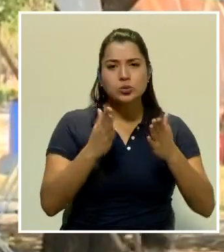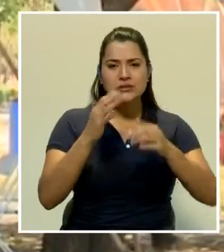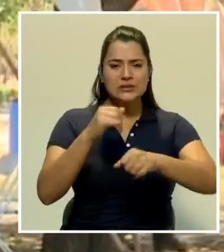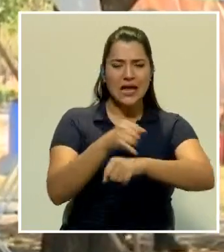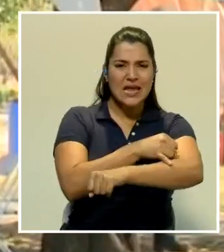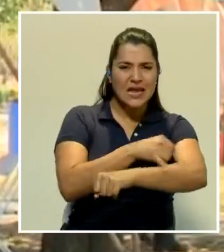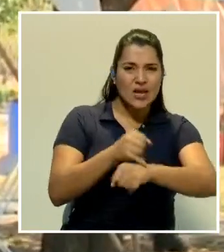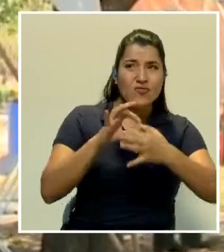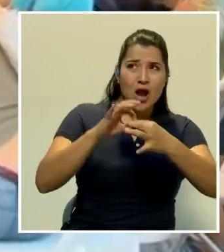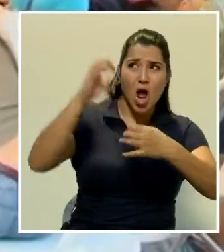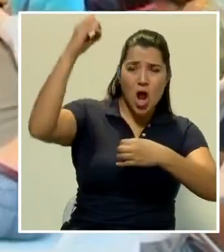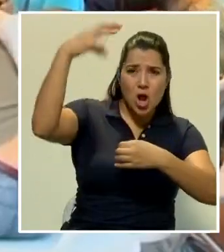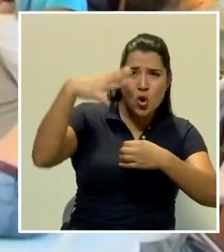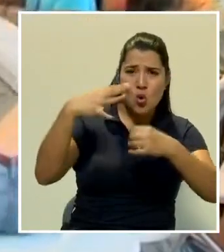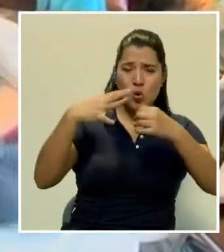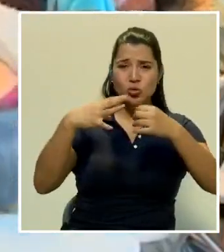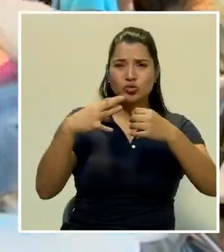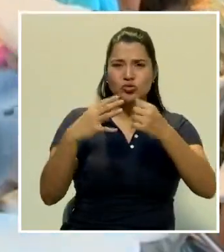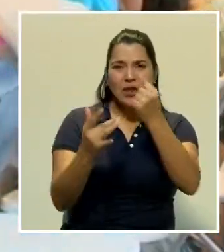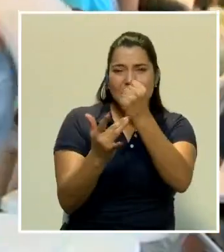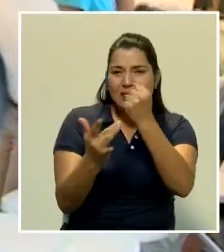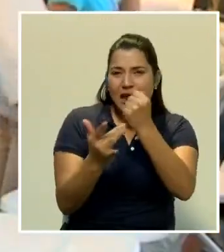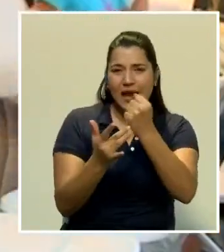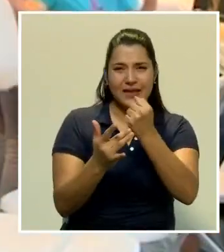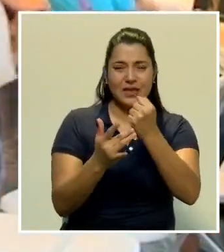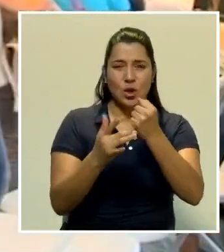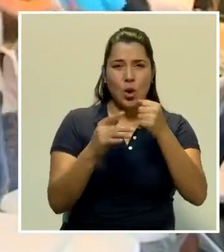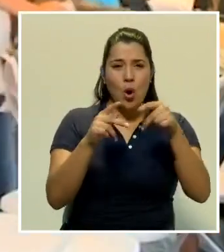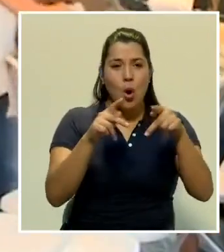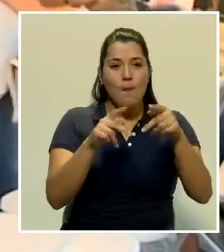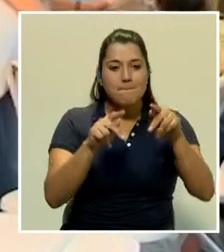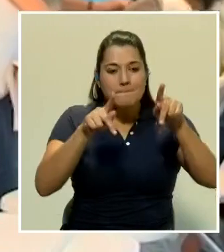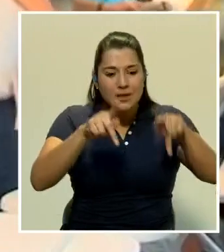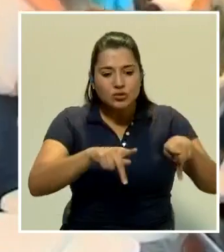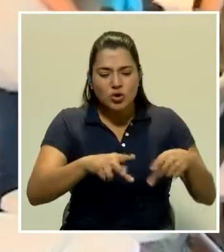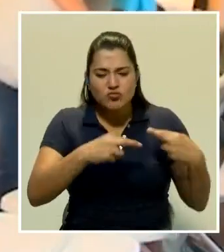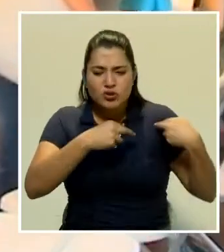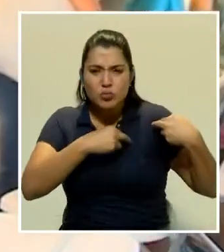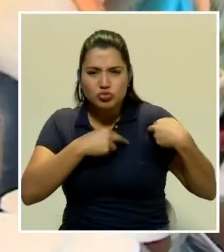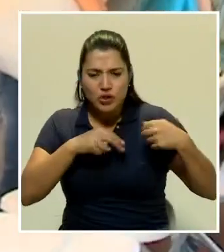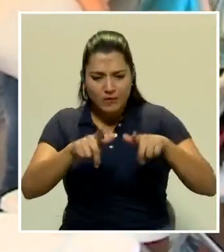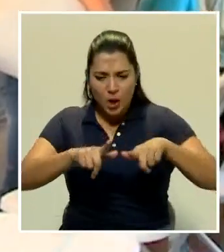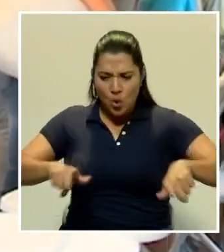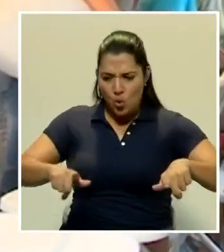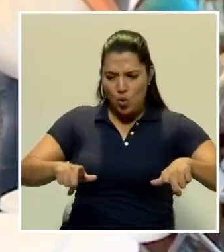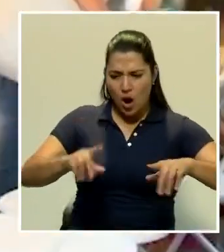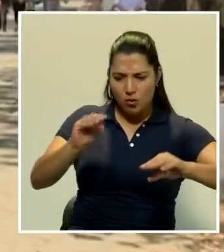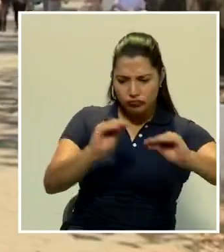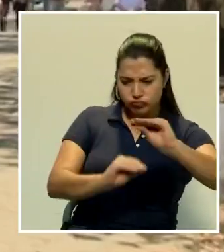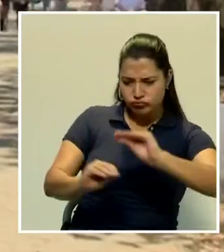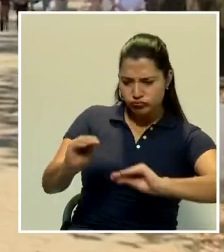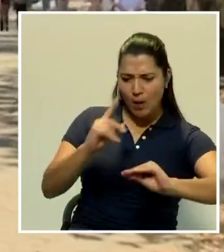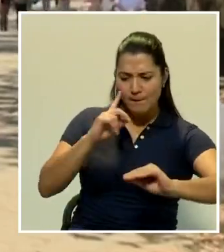sonido, luminotécnicos, asistentes de escena, encargados de montaje de equipos y escenógrafos, entre otros miembros del